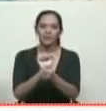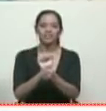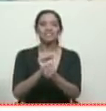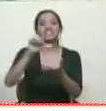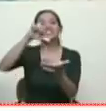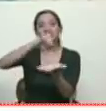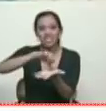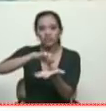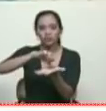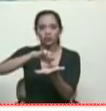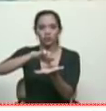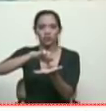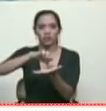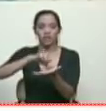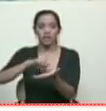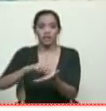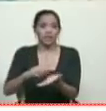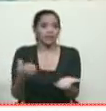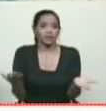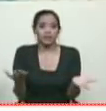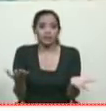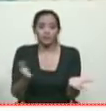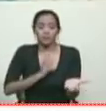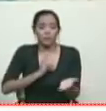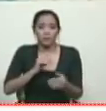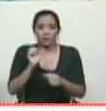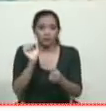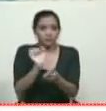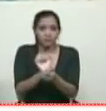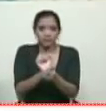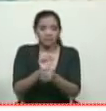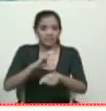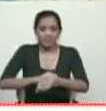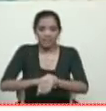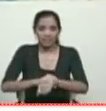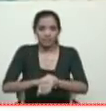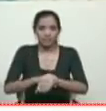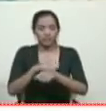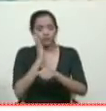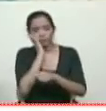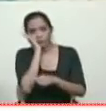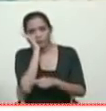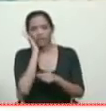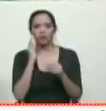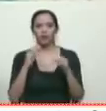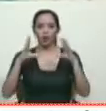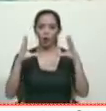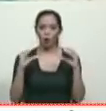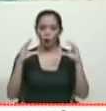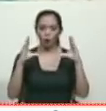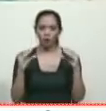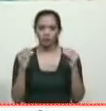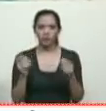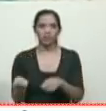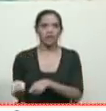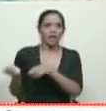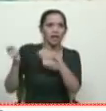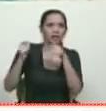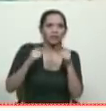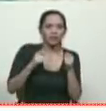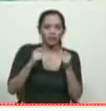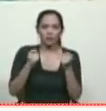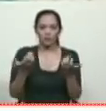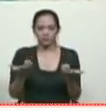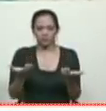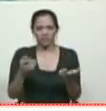de detención, pero que no son sino cárceles, están durmiendo allí en colchones inflables, arropados con estas